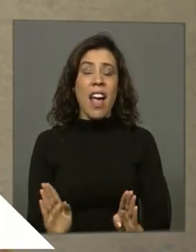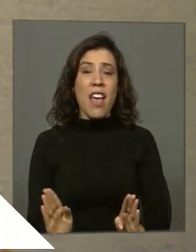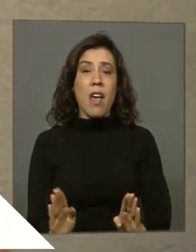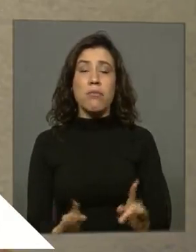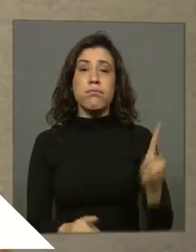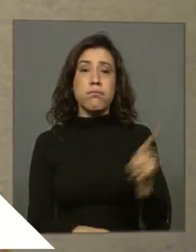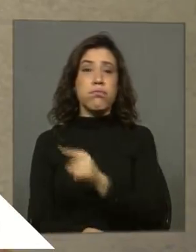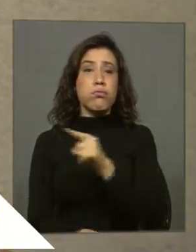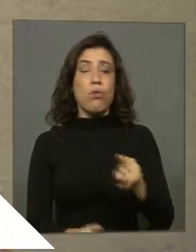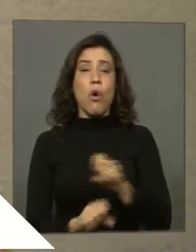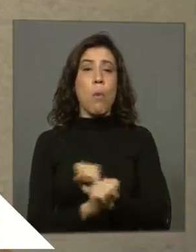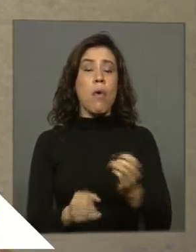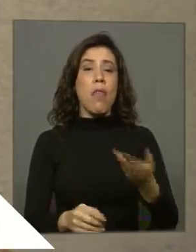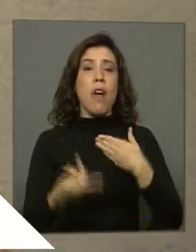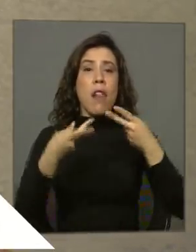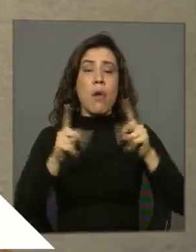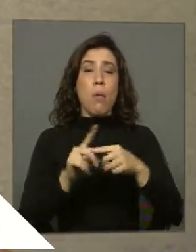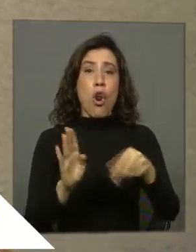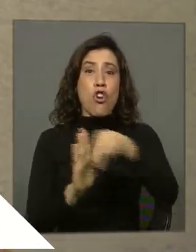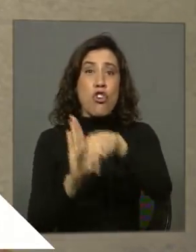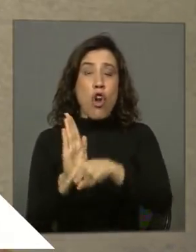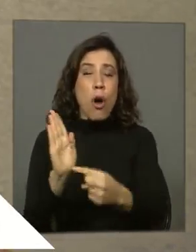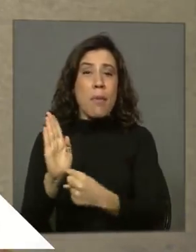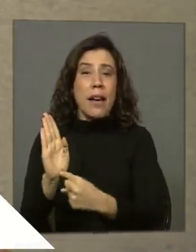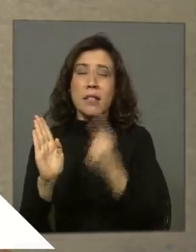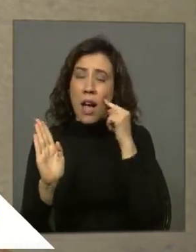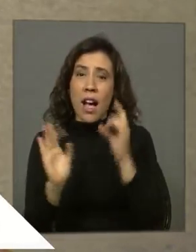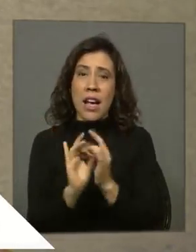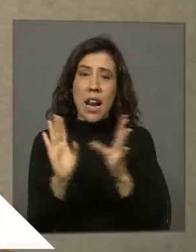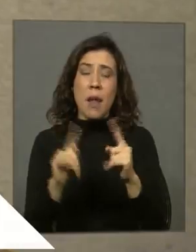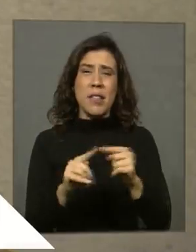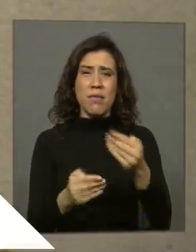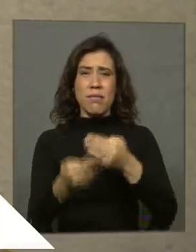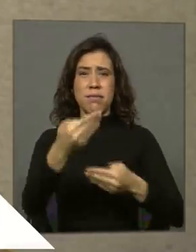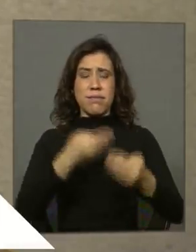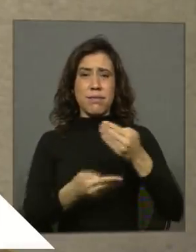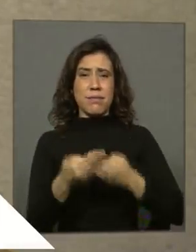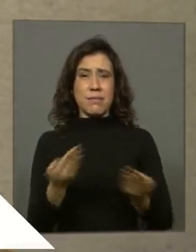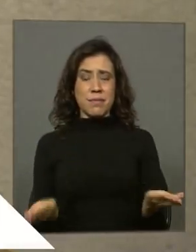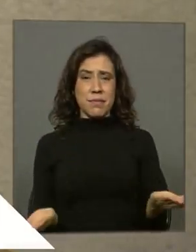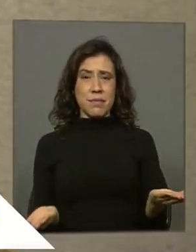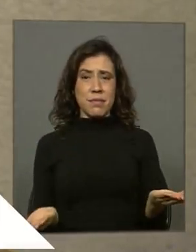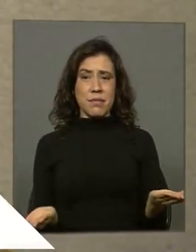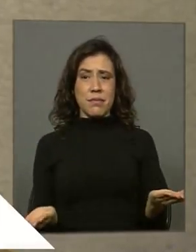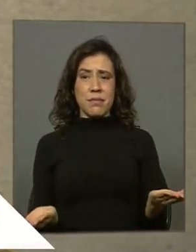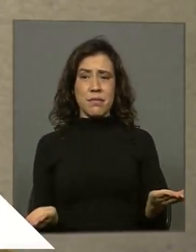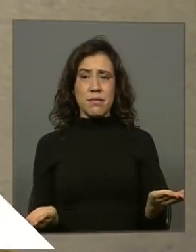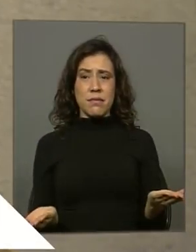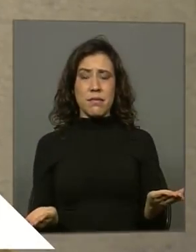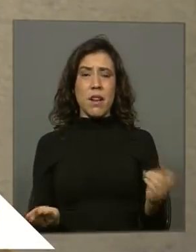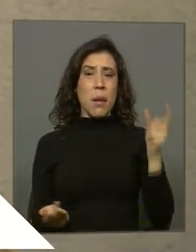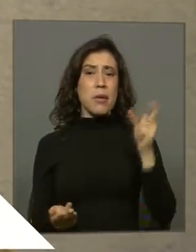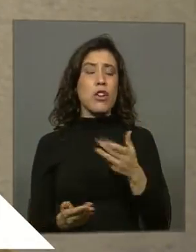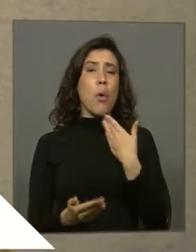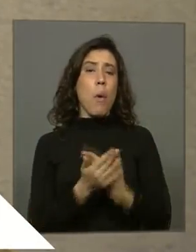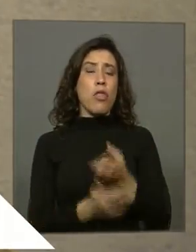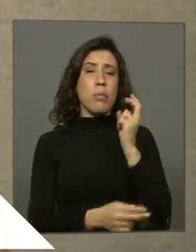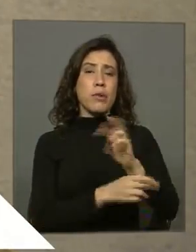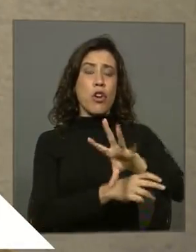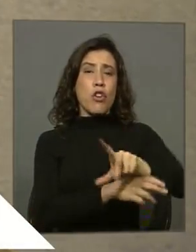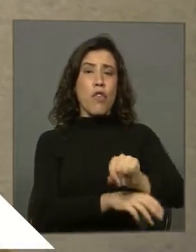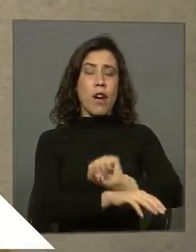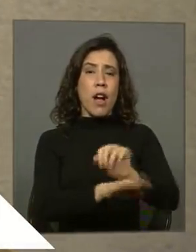inhabilitado a ejercer ese derecho por esta norma acá hay evidentemente un retroceso un retroceso desde el punto de vista de quien sufre un robo en estos